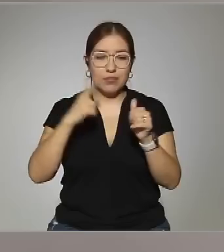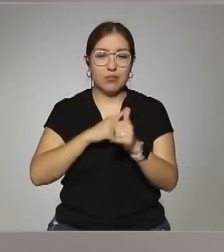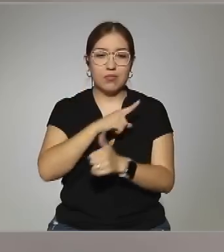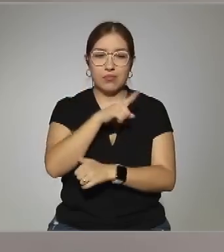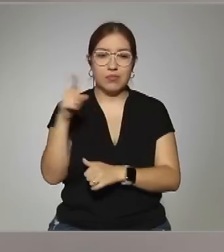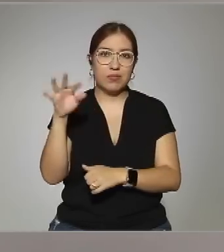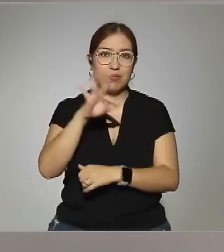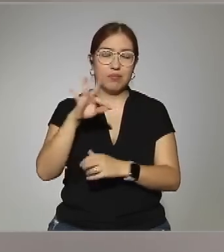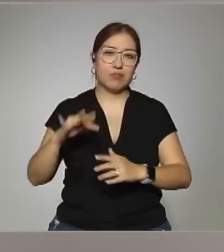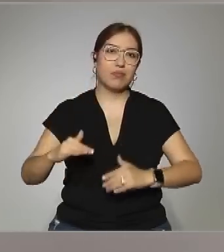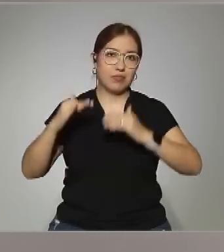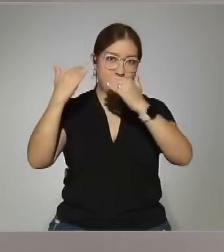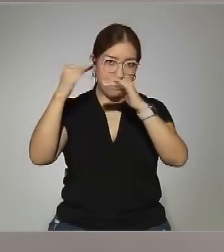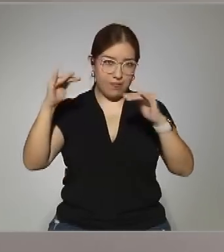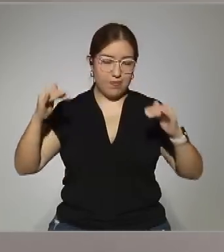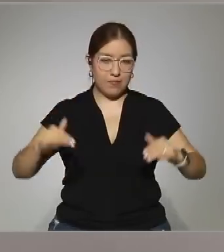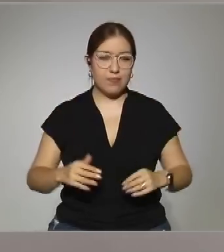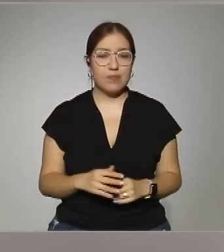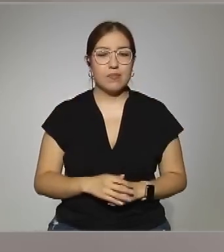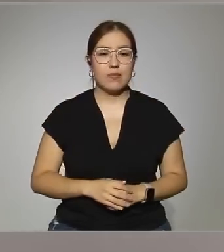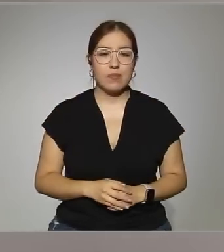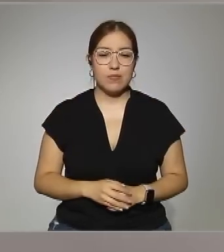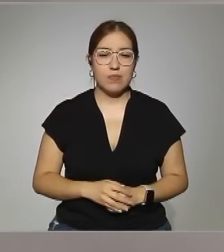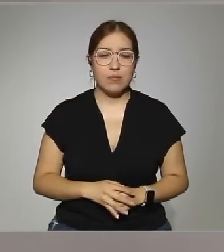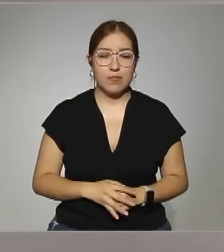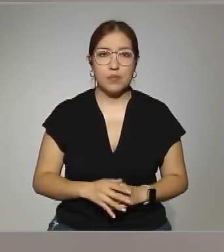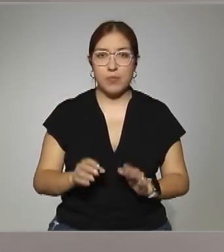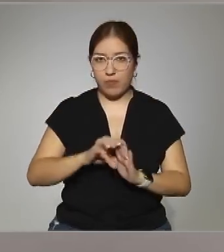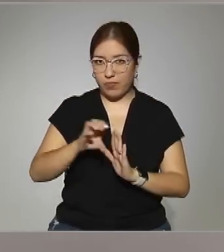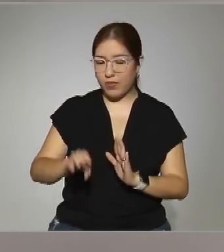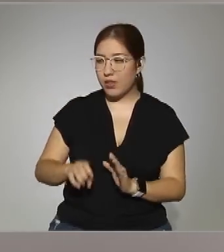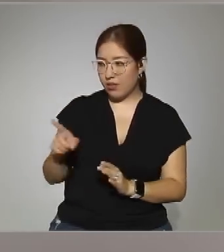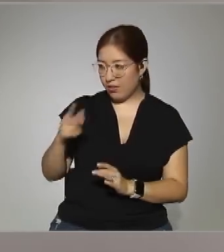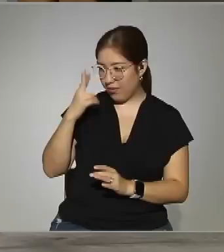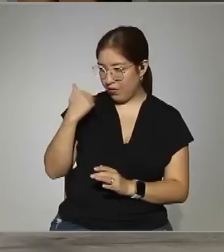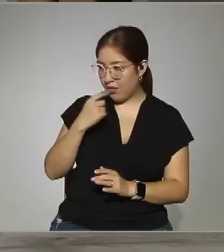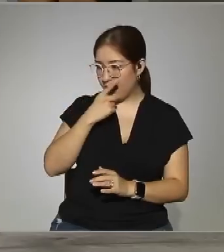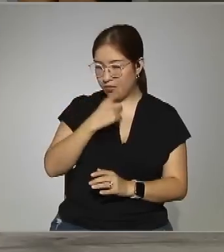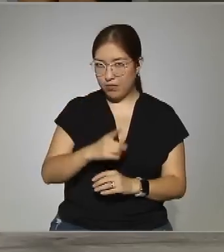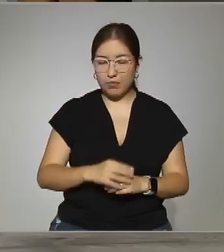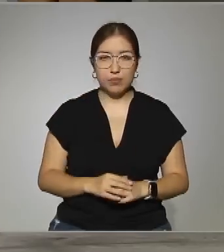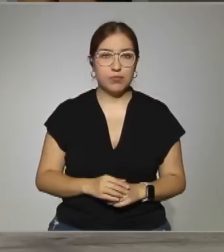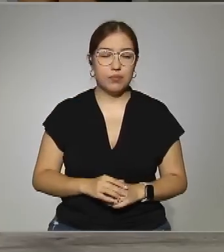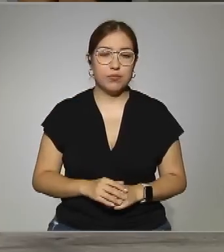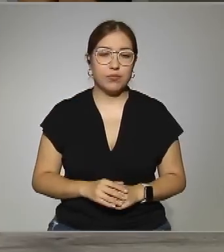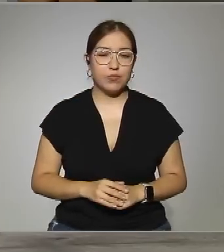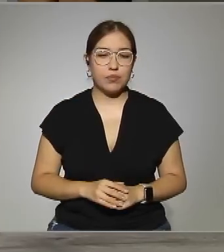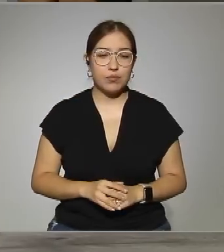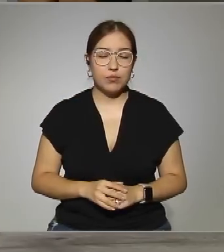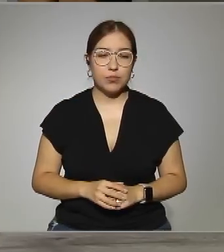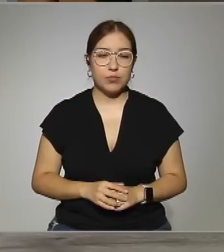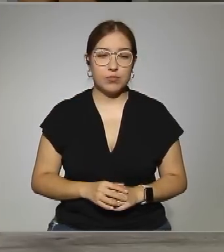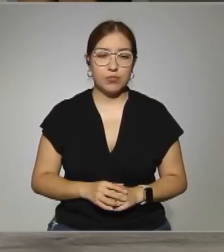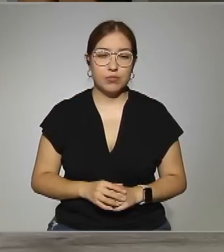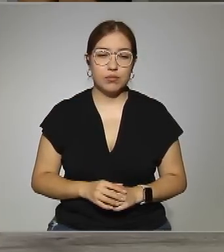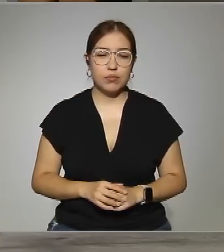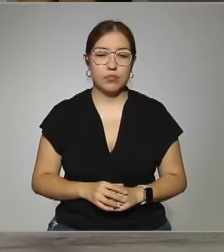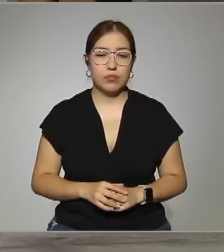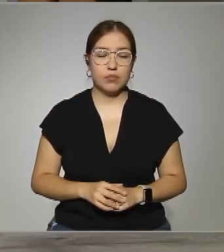adulto, donde, por ejemplo, esto que decías, no, bueno, parece que todos mis